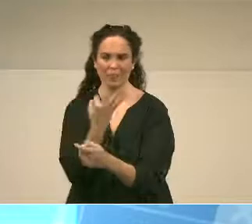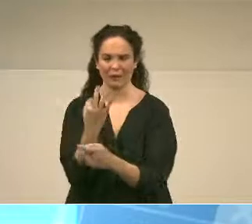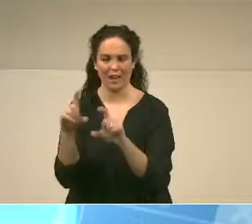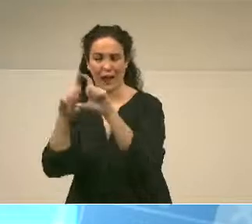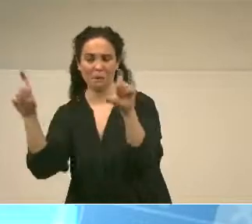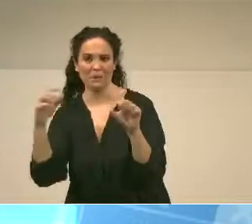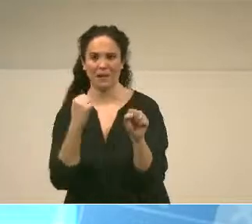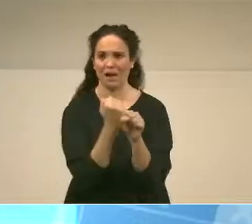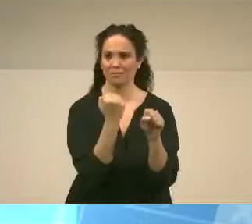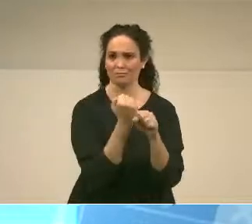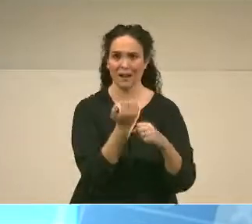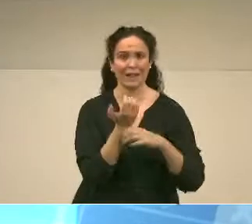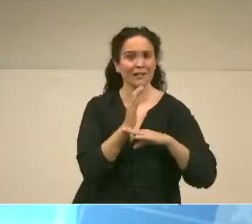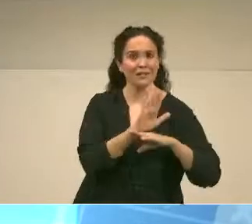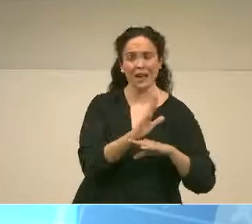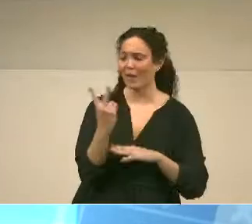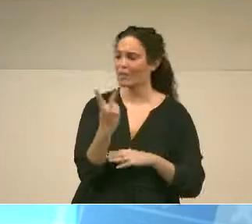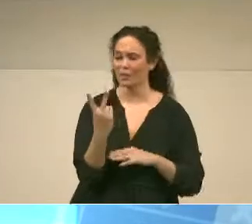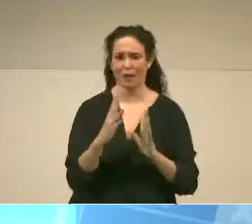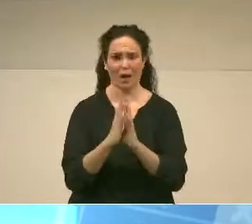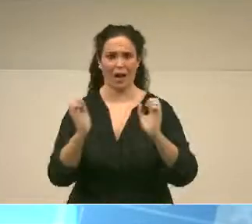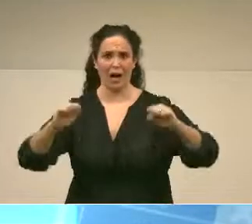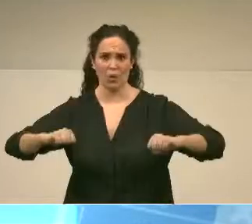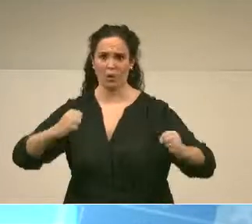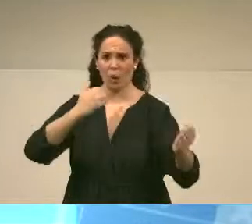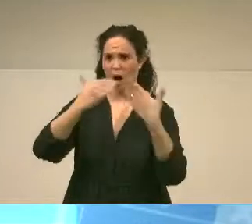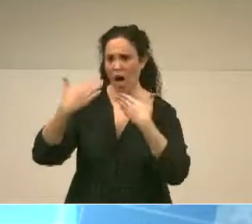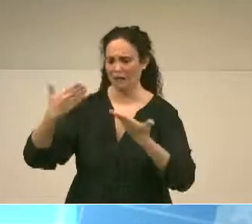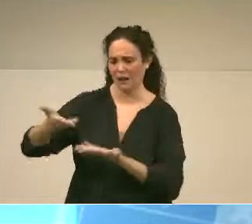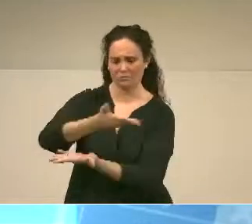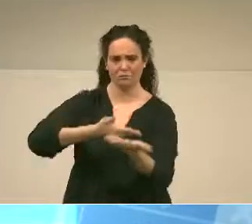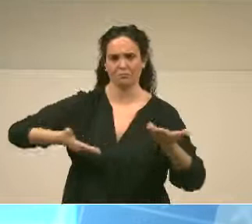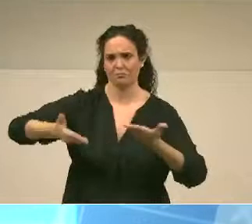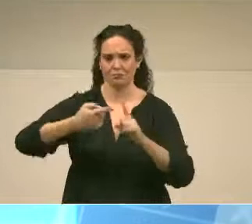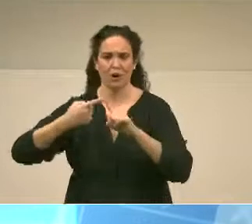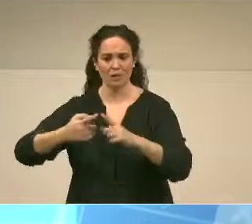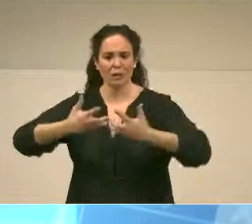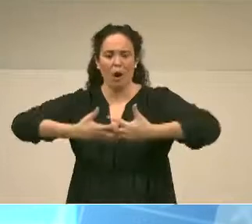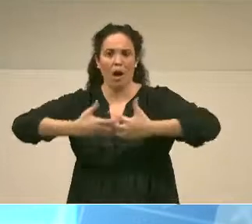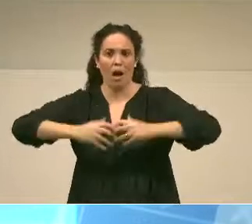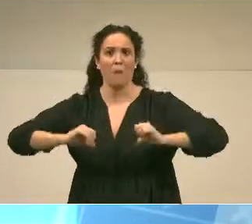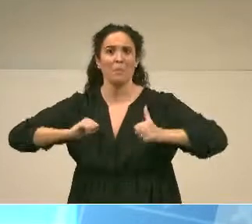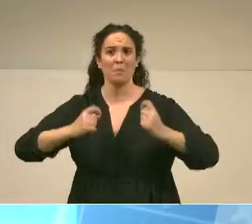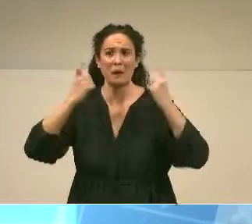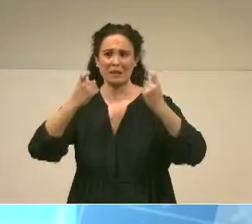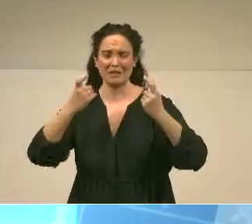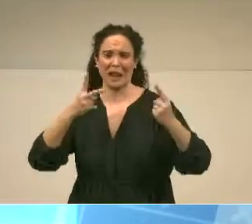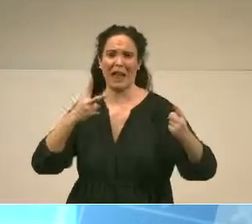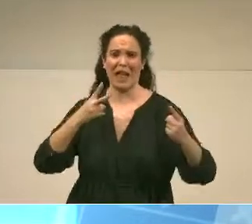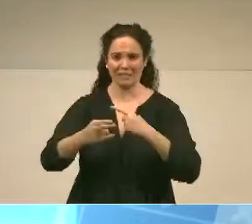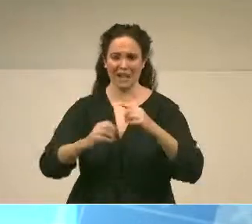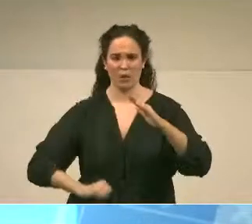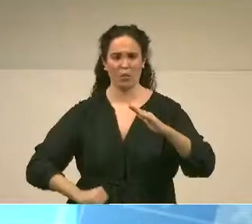ere badutela tartea elkarrizketa bidez, martxan jarri dan ere hori, alik eta txikiena izateko